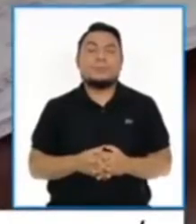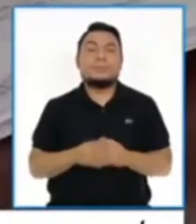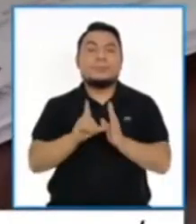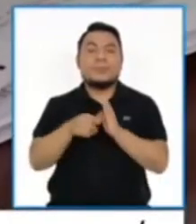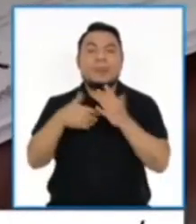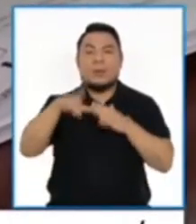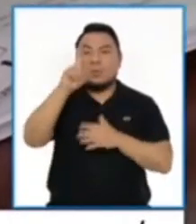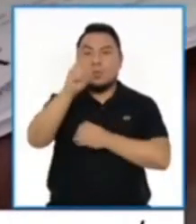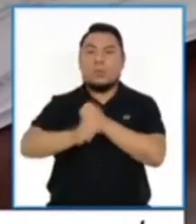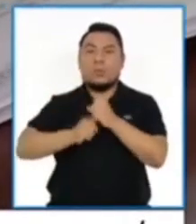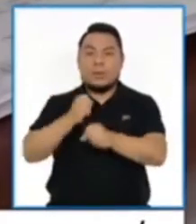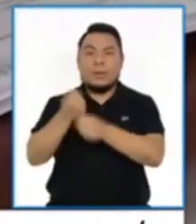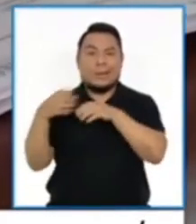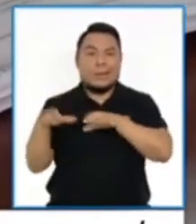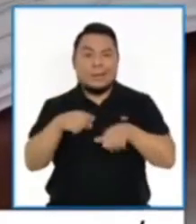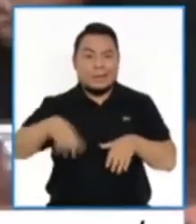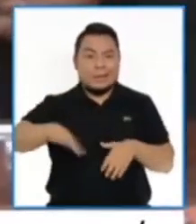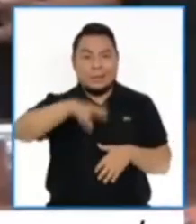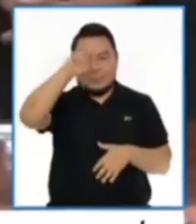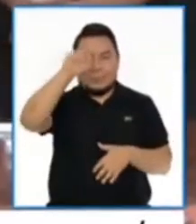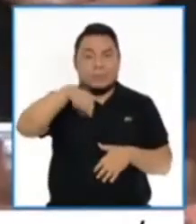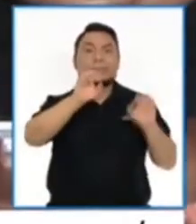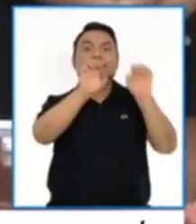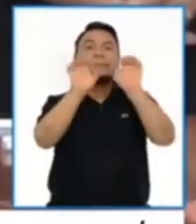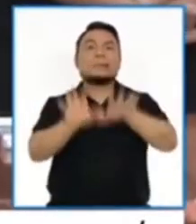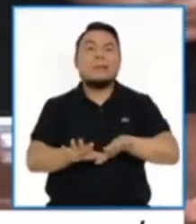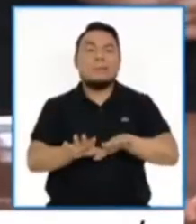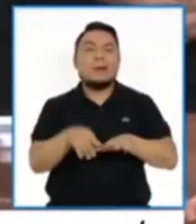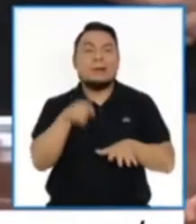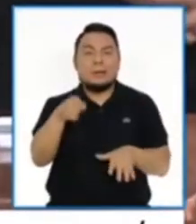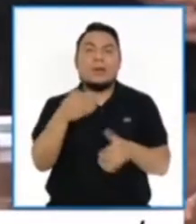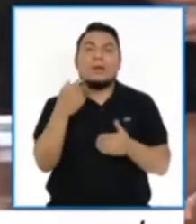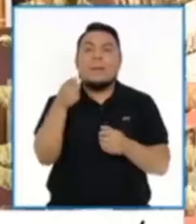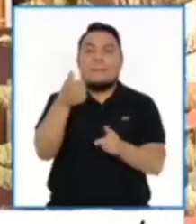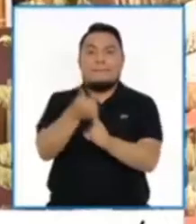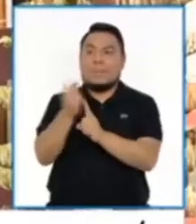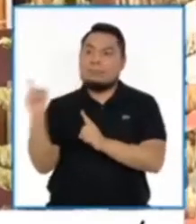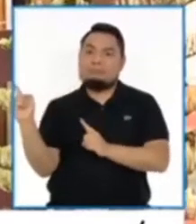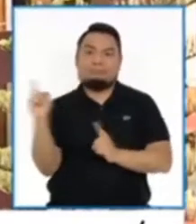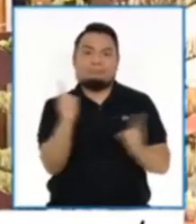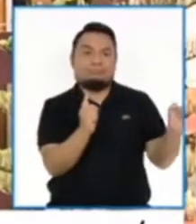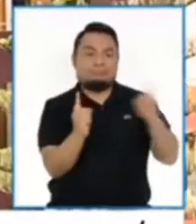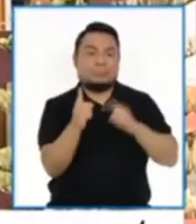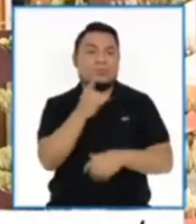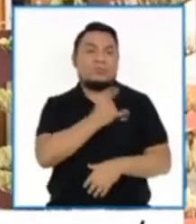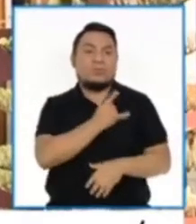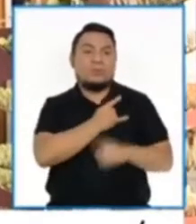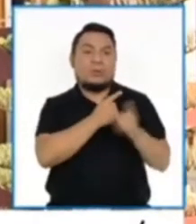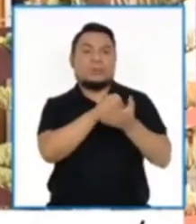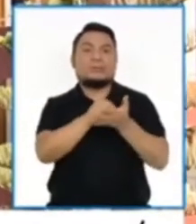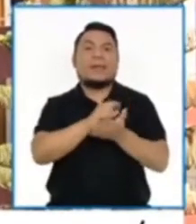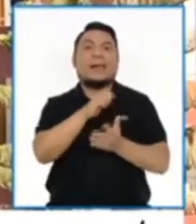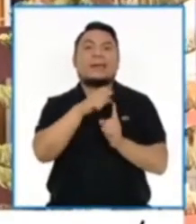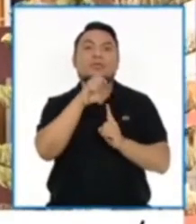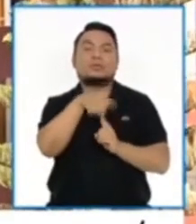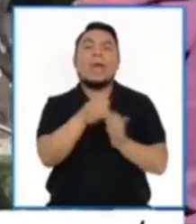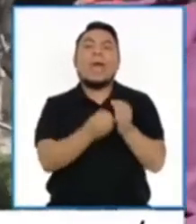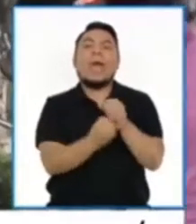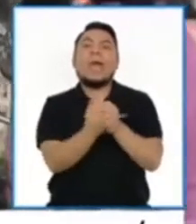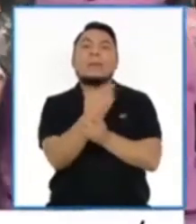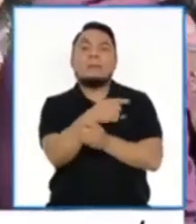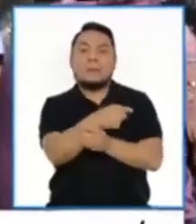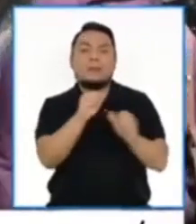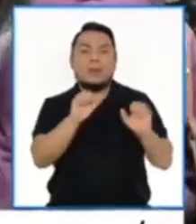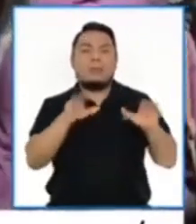Luego de más de un año, se realizará en el país un examen de admisión de manera presencial. La Universidad Nacional San Agustín de Arequipa brindará